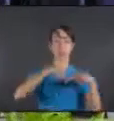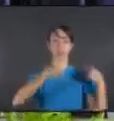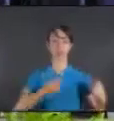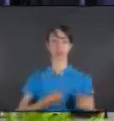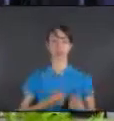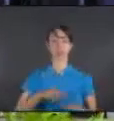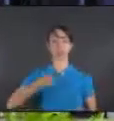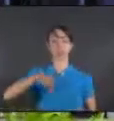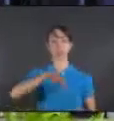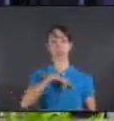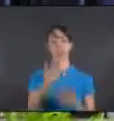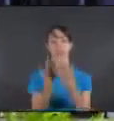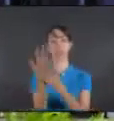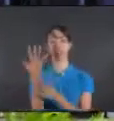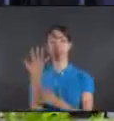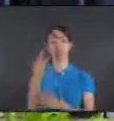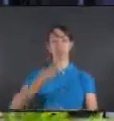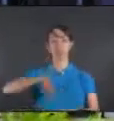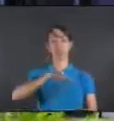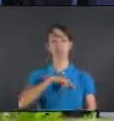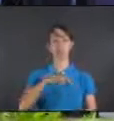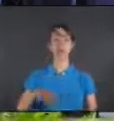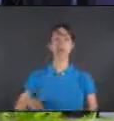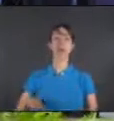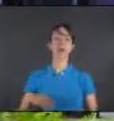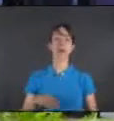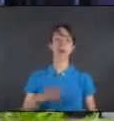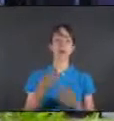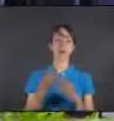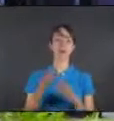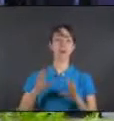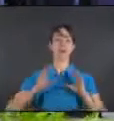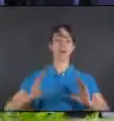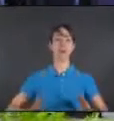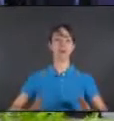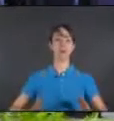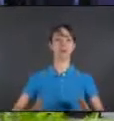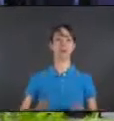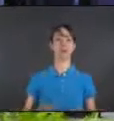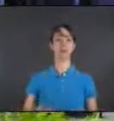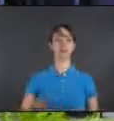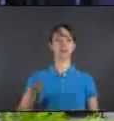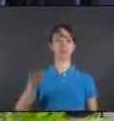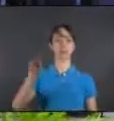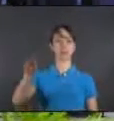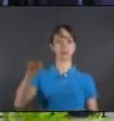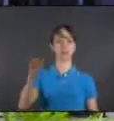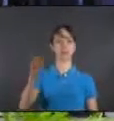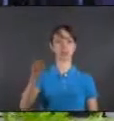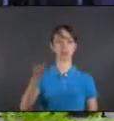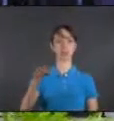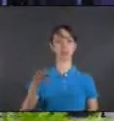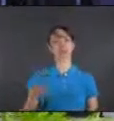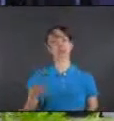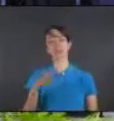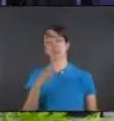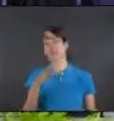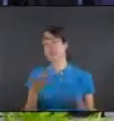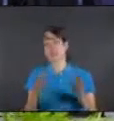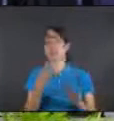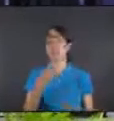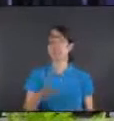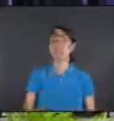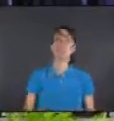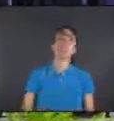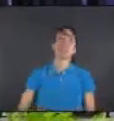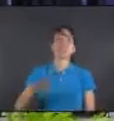En el concepto hebreo, santuario es igual a lugar santísimo. En nosotros, la purificación del santuario